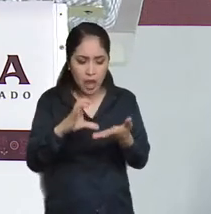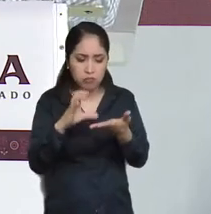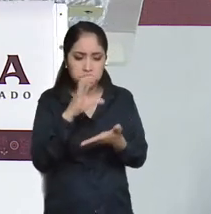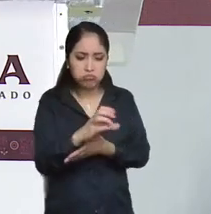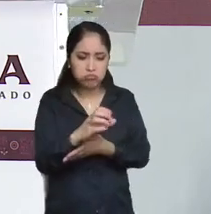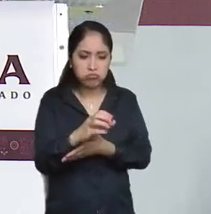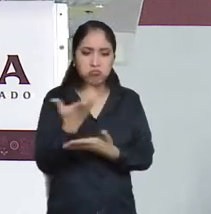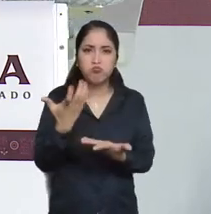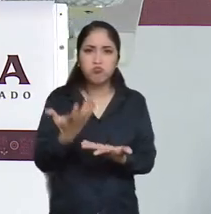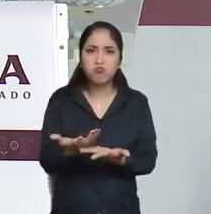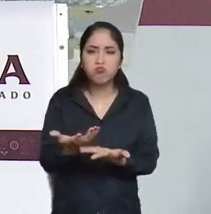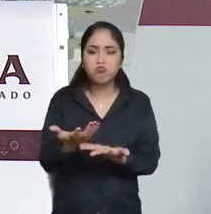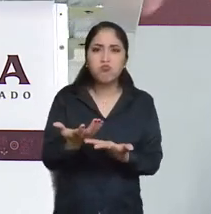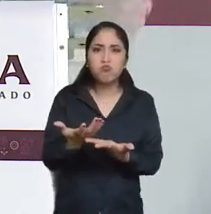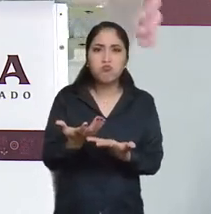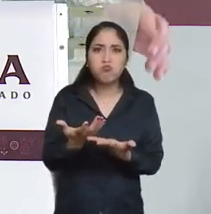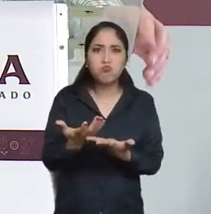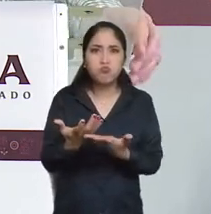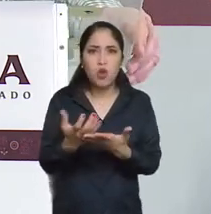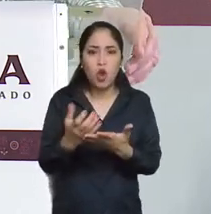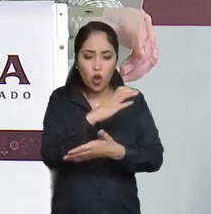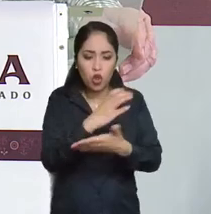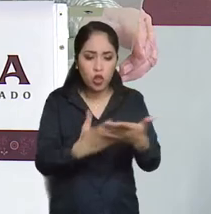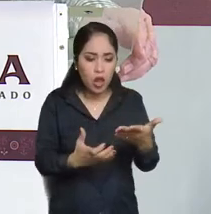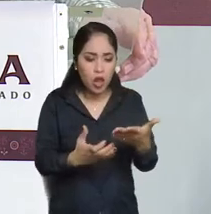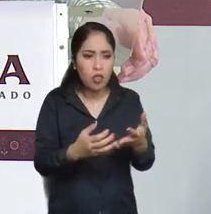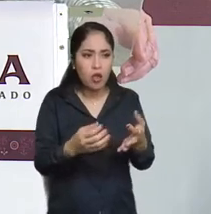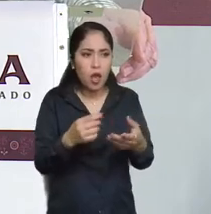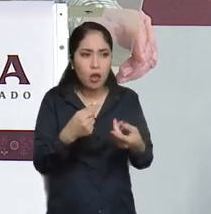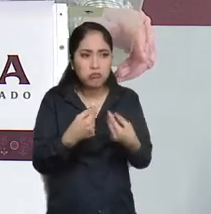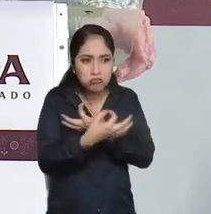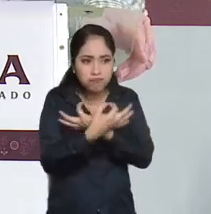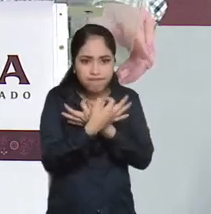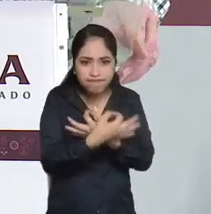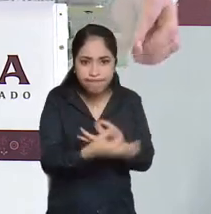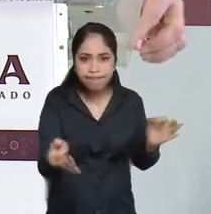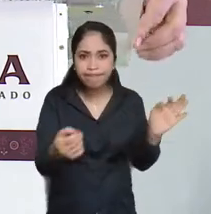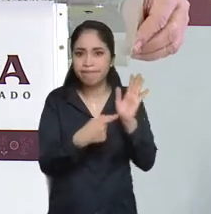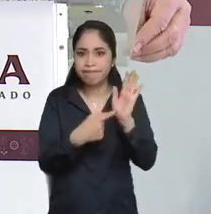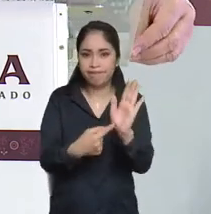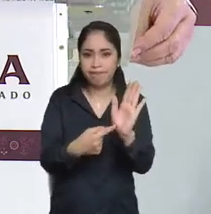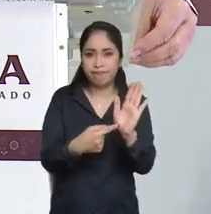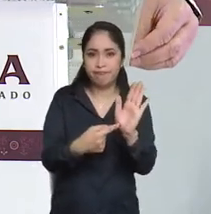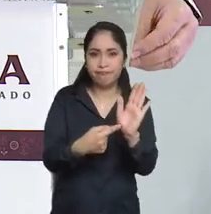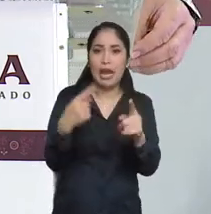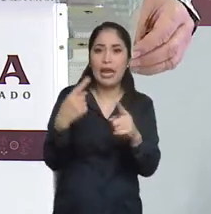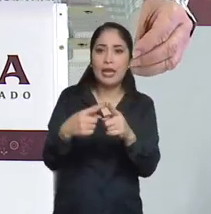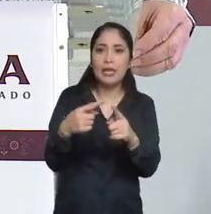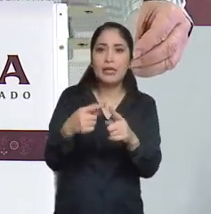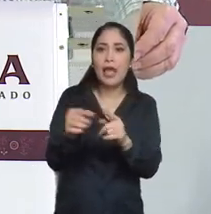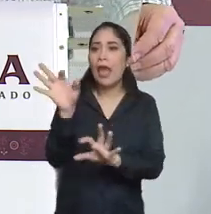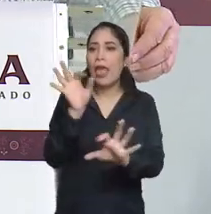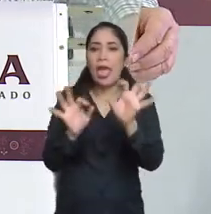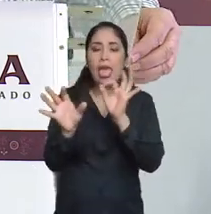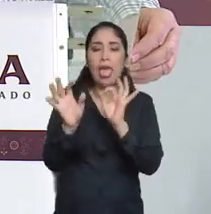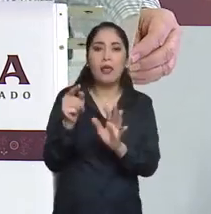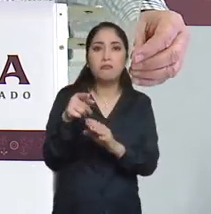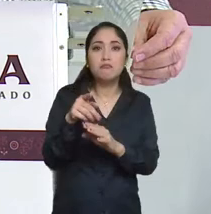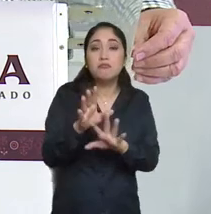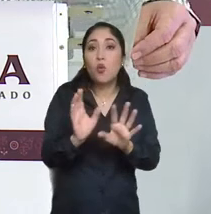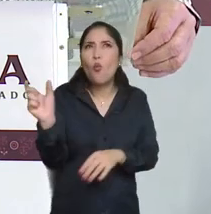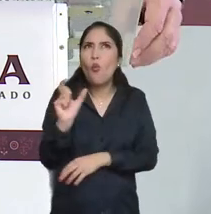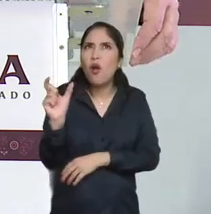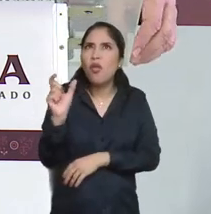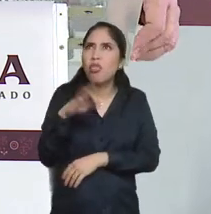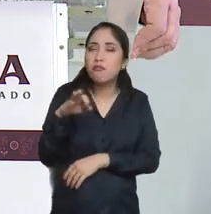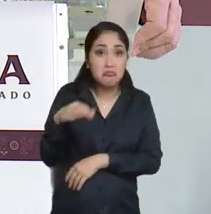ese periodo que está todavía en litigio de las cuentas del gobierno anterior esté lo